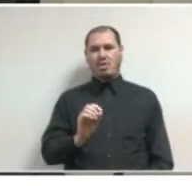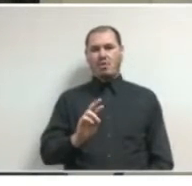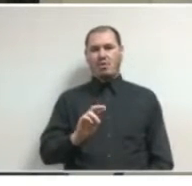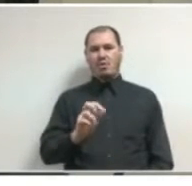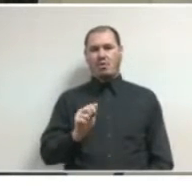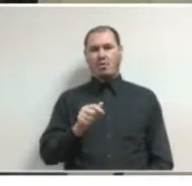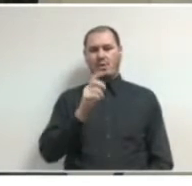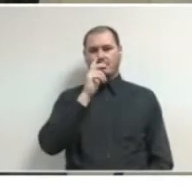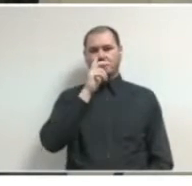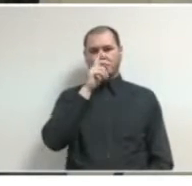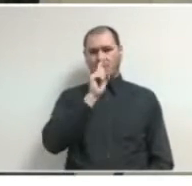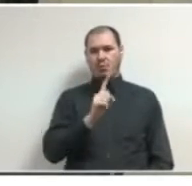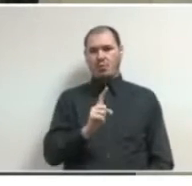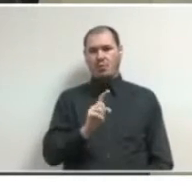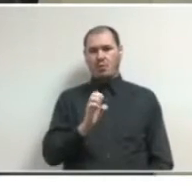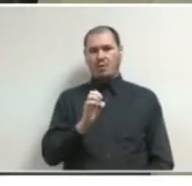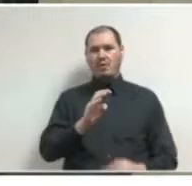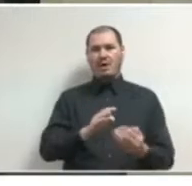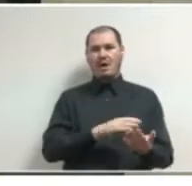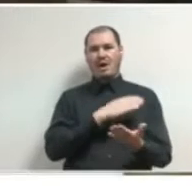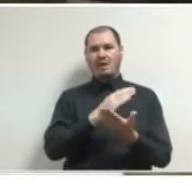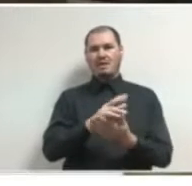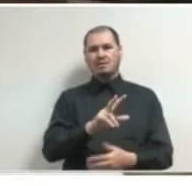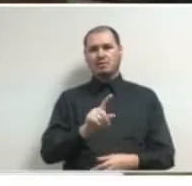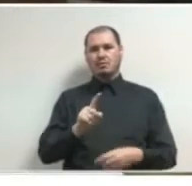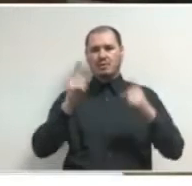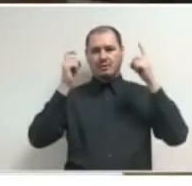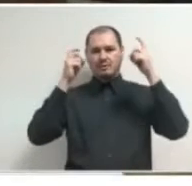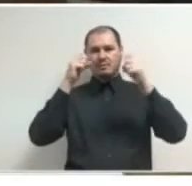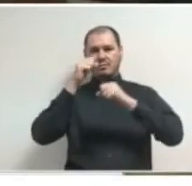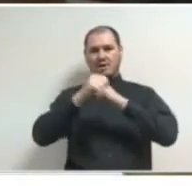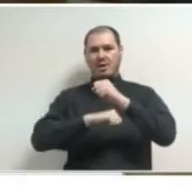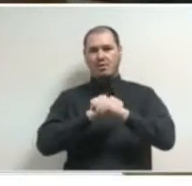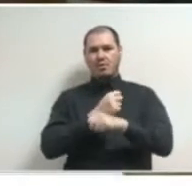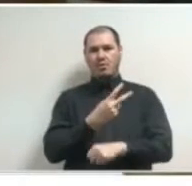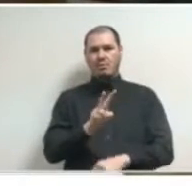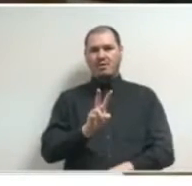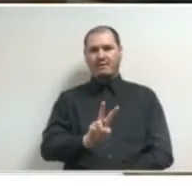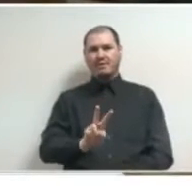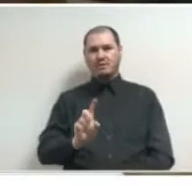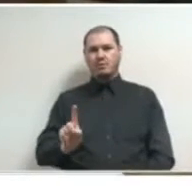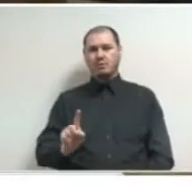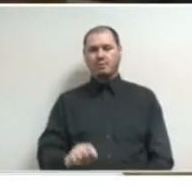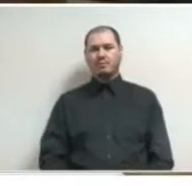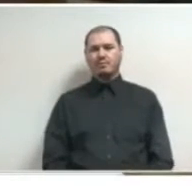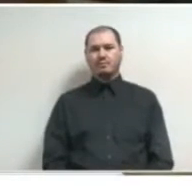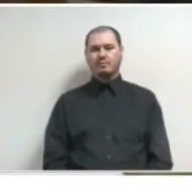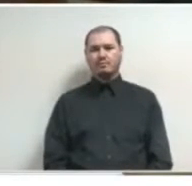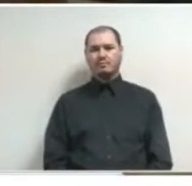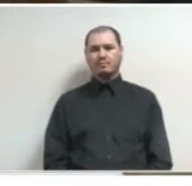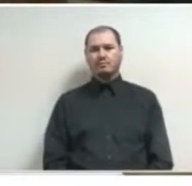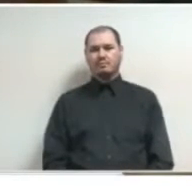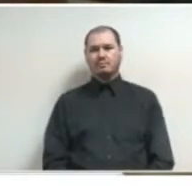A UPVAGINA 1 de enero, UID 31 de diciembre 2021, PD Guaraisha.